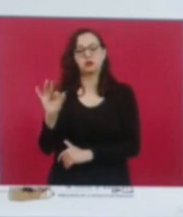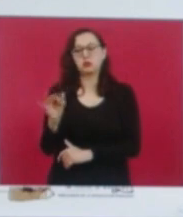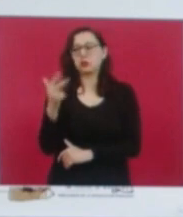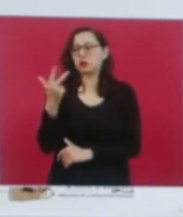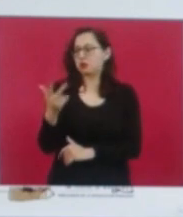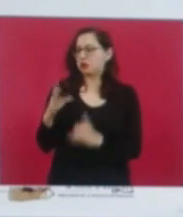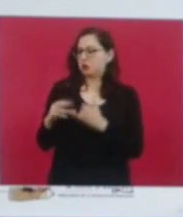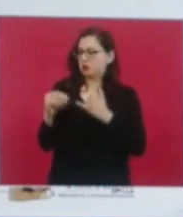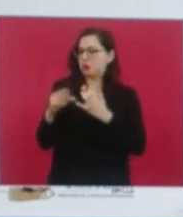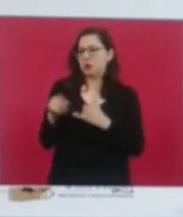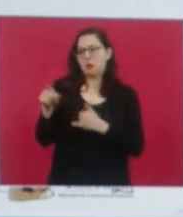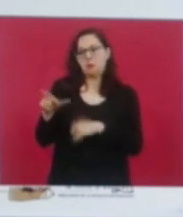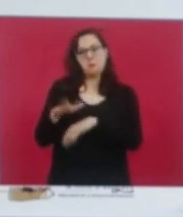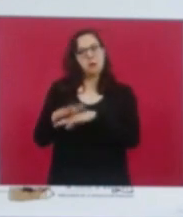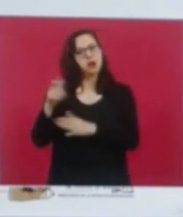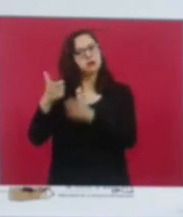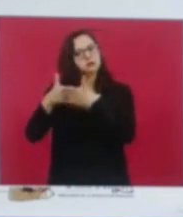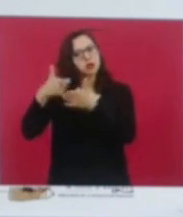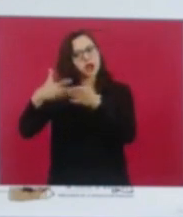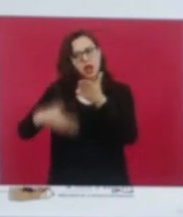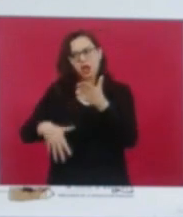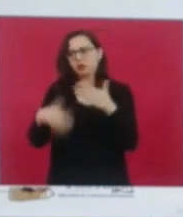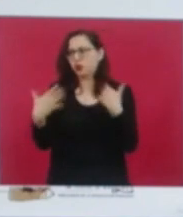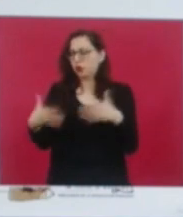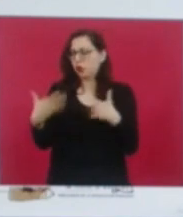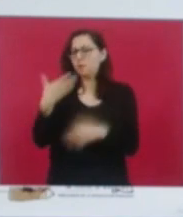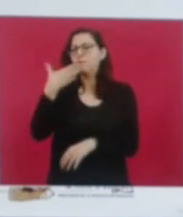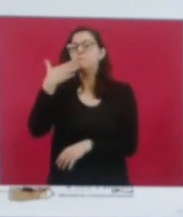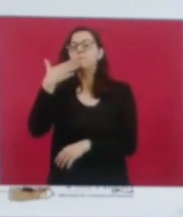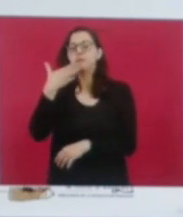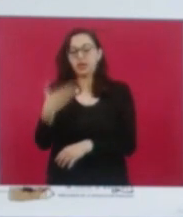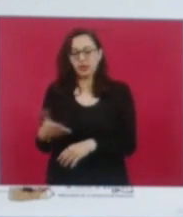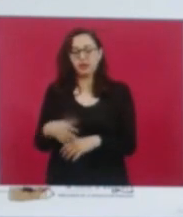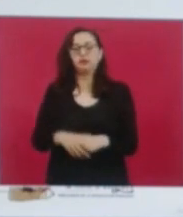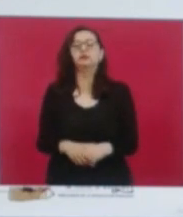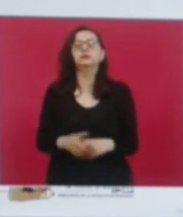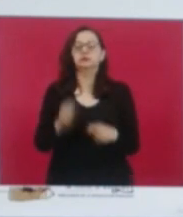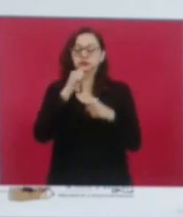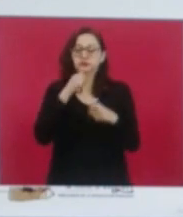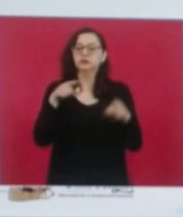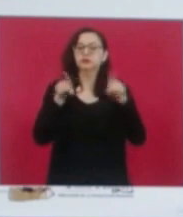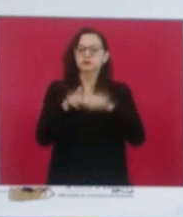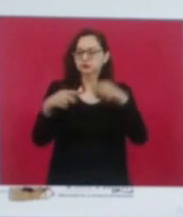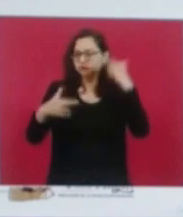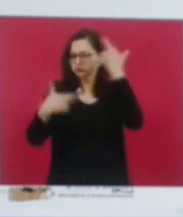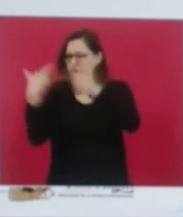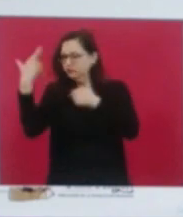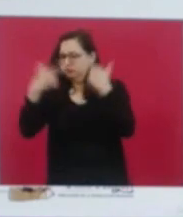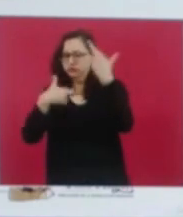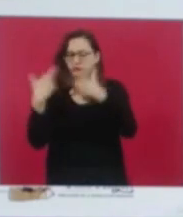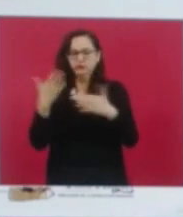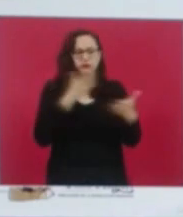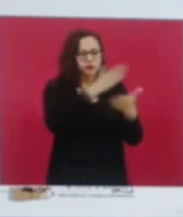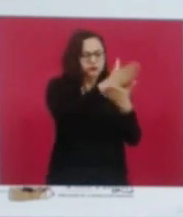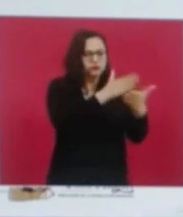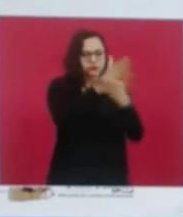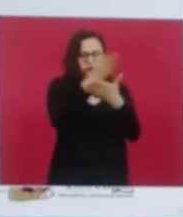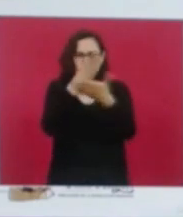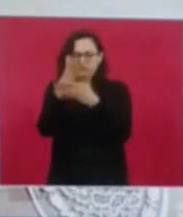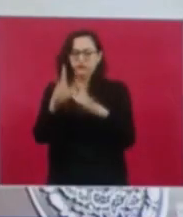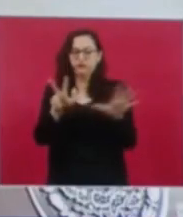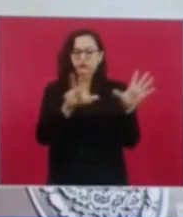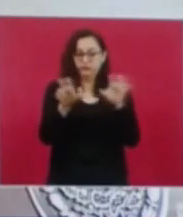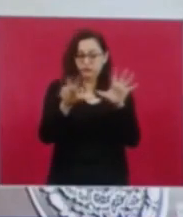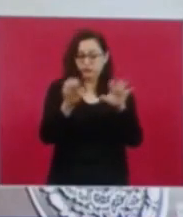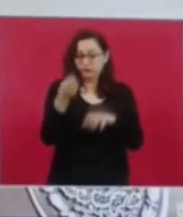significa muchísimo más pero muchísimo más que ganar una posición con bots en